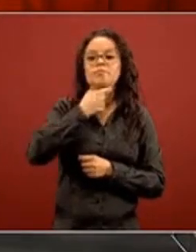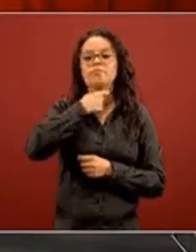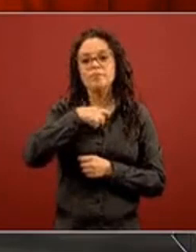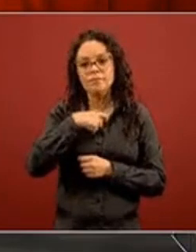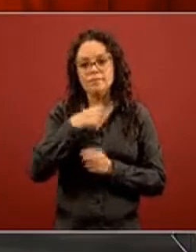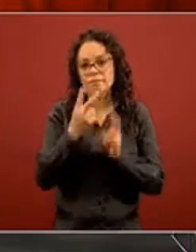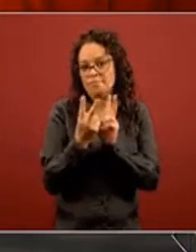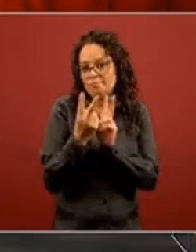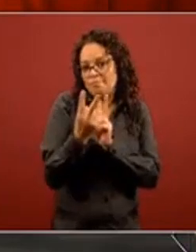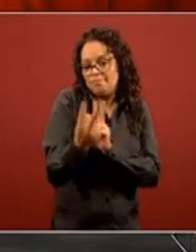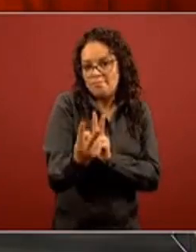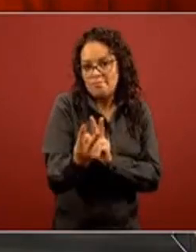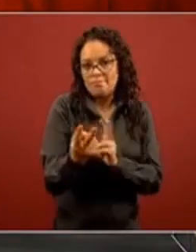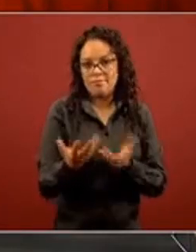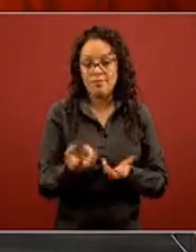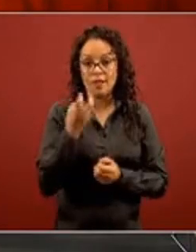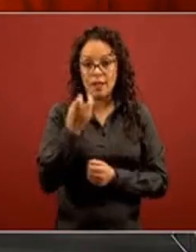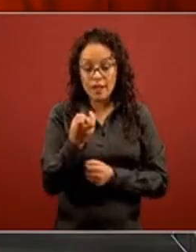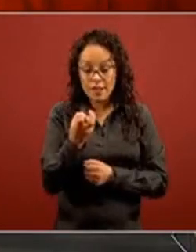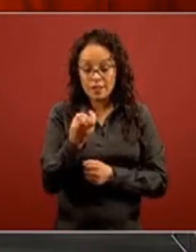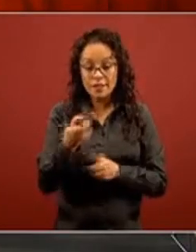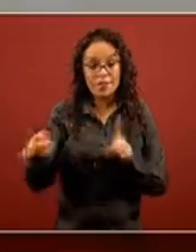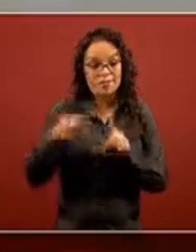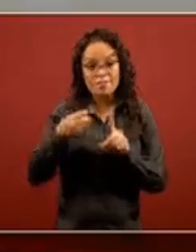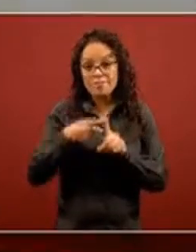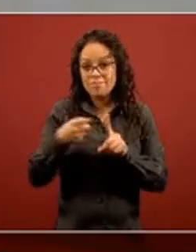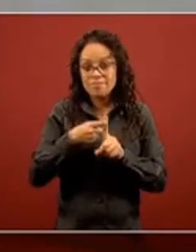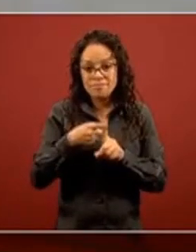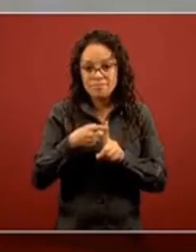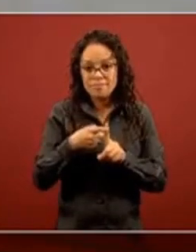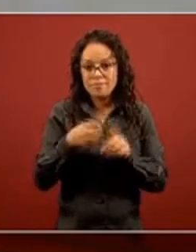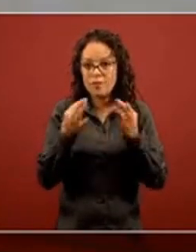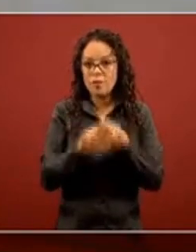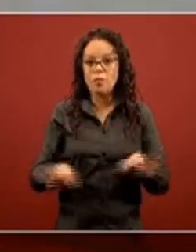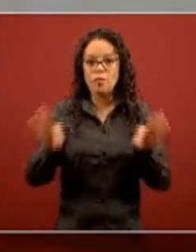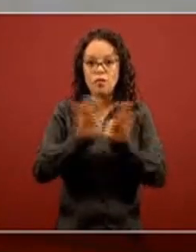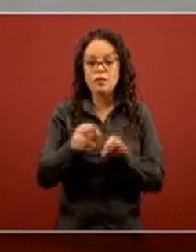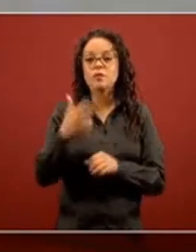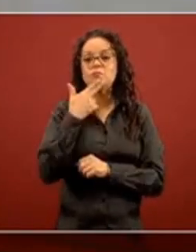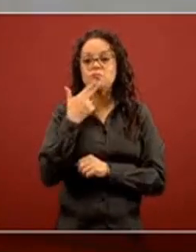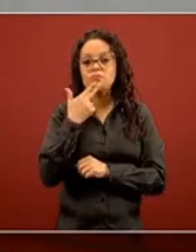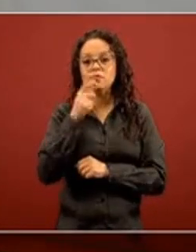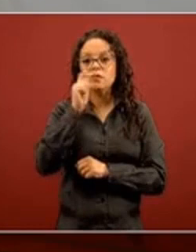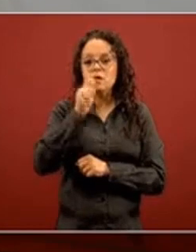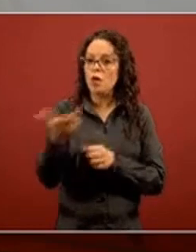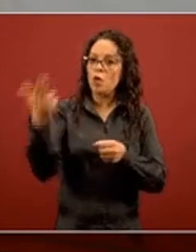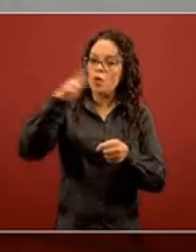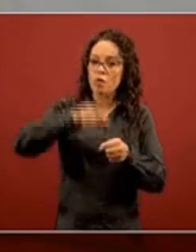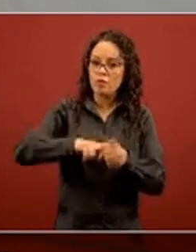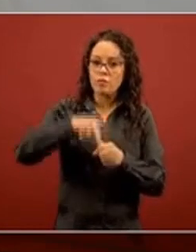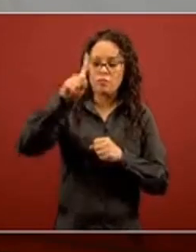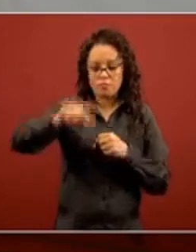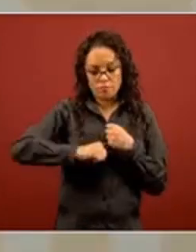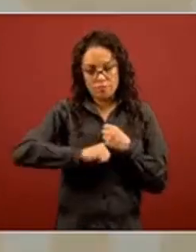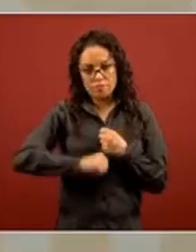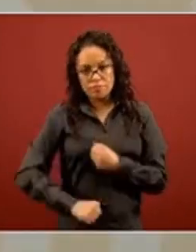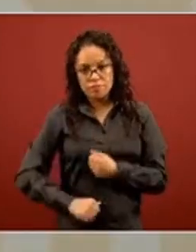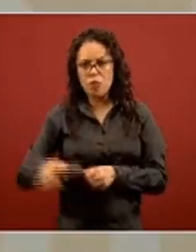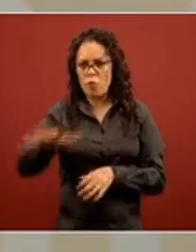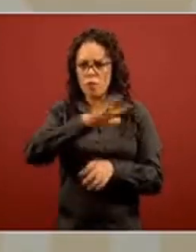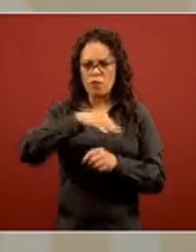Este es el principio de uso en cirugía. Como todos ustedes saben, las cirujanas y los